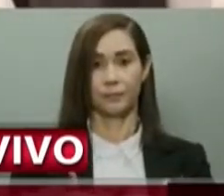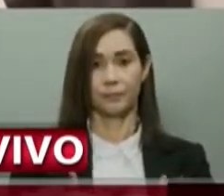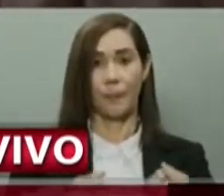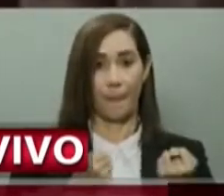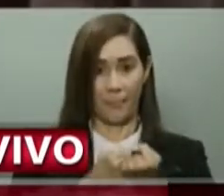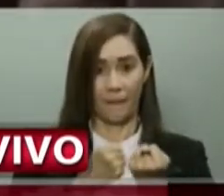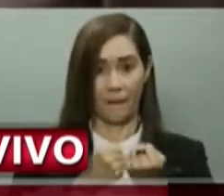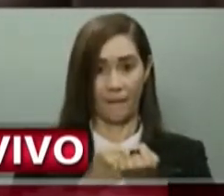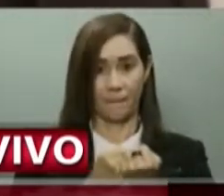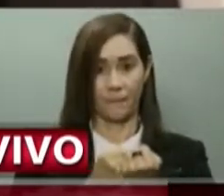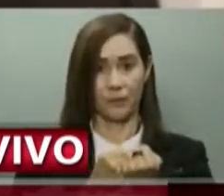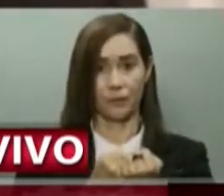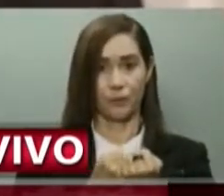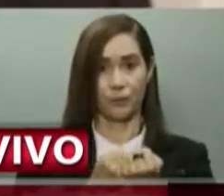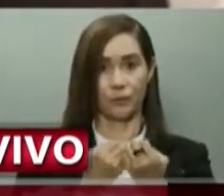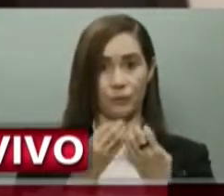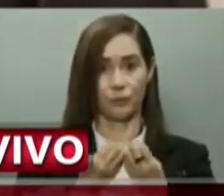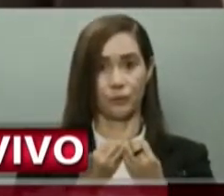apoyo como